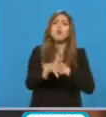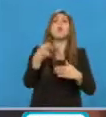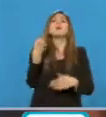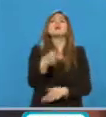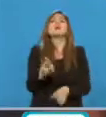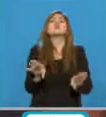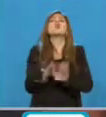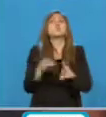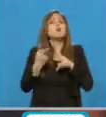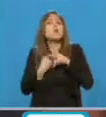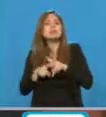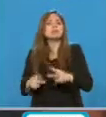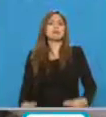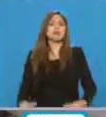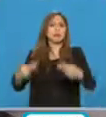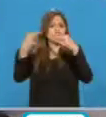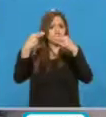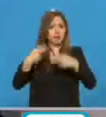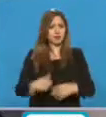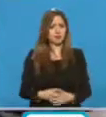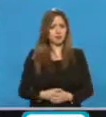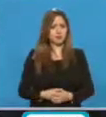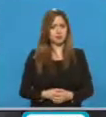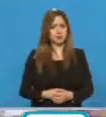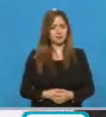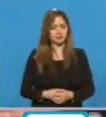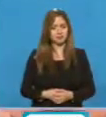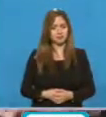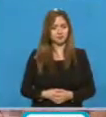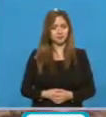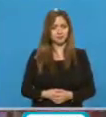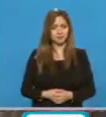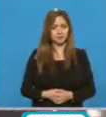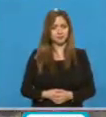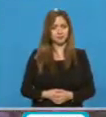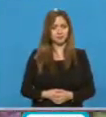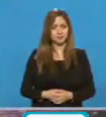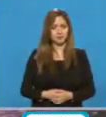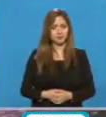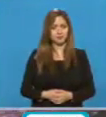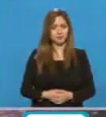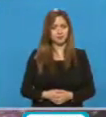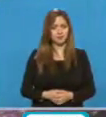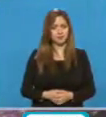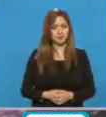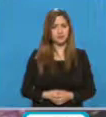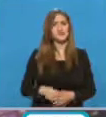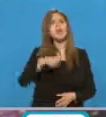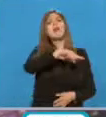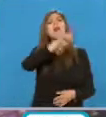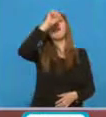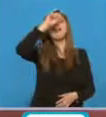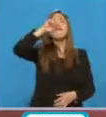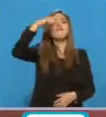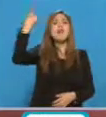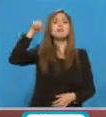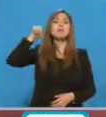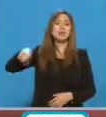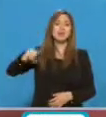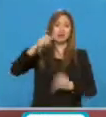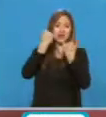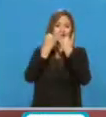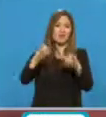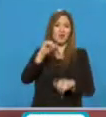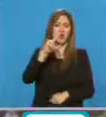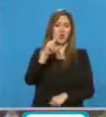manera comienzan a emprender esto. Es muy fácil ahorita, también por la inauguración del RULE, lo que estamos